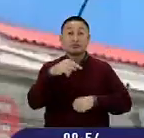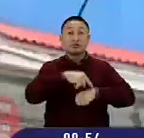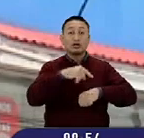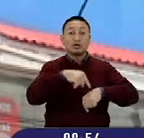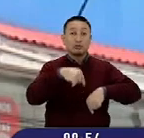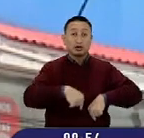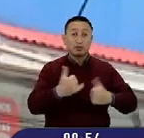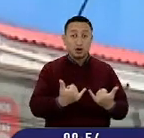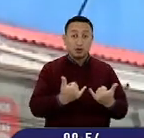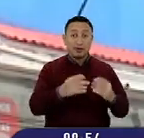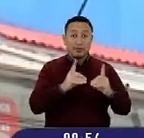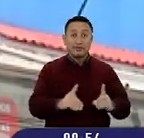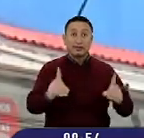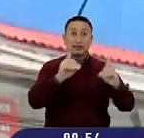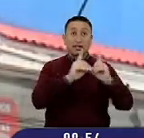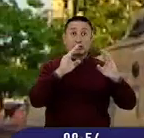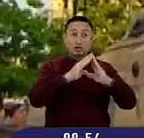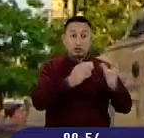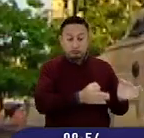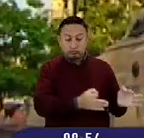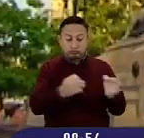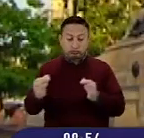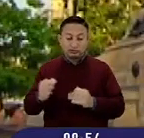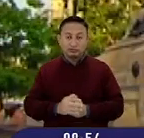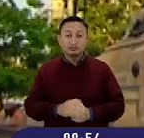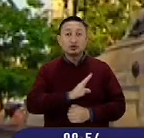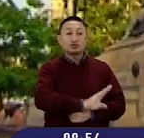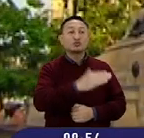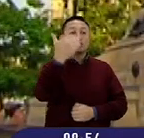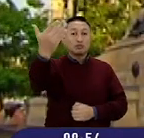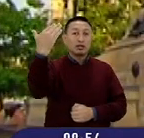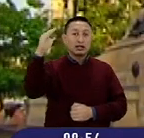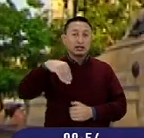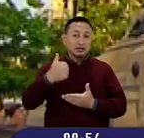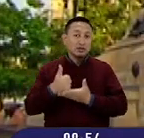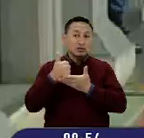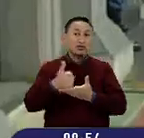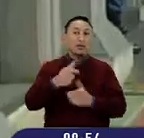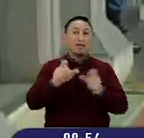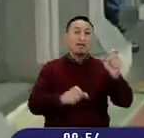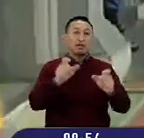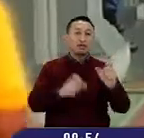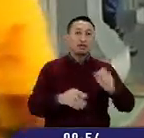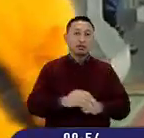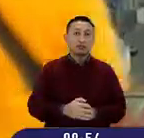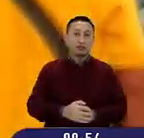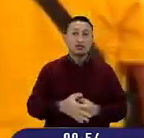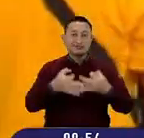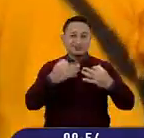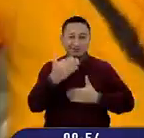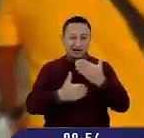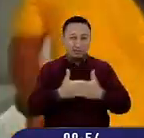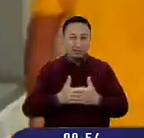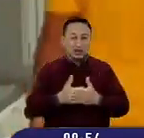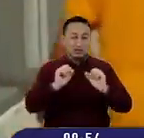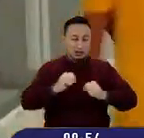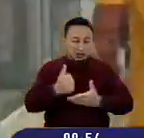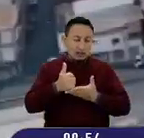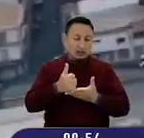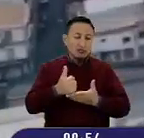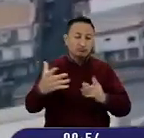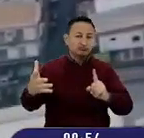de la actualización de edificaciones, la alcaldía busca ayudar a la ciudadanía a cumplir con esta